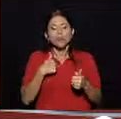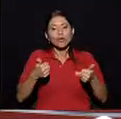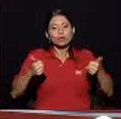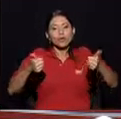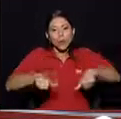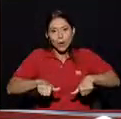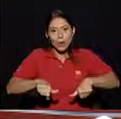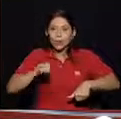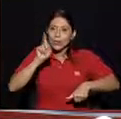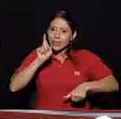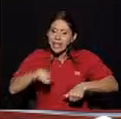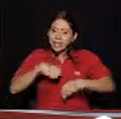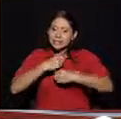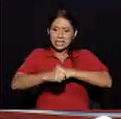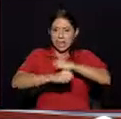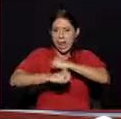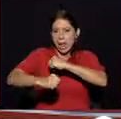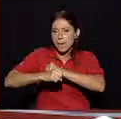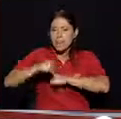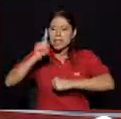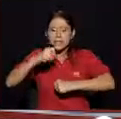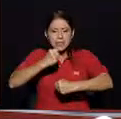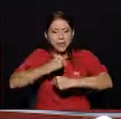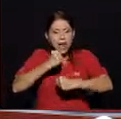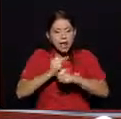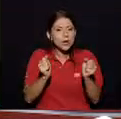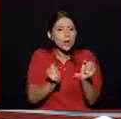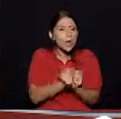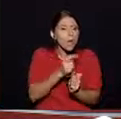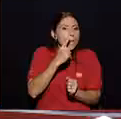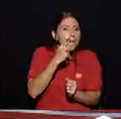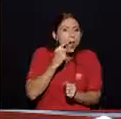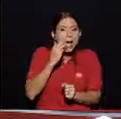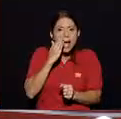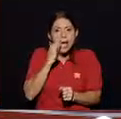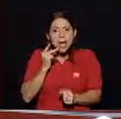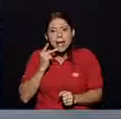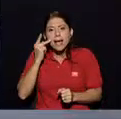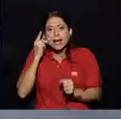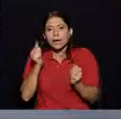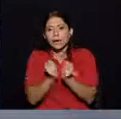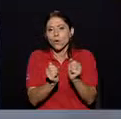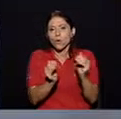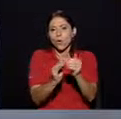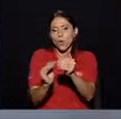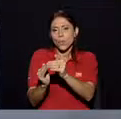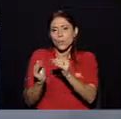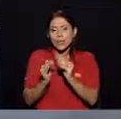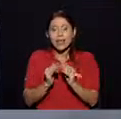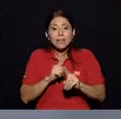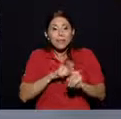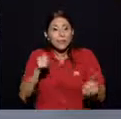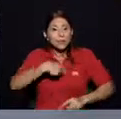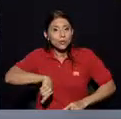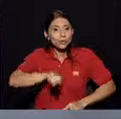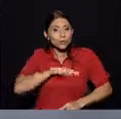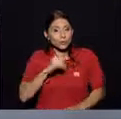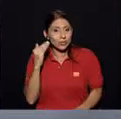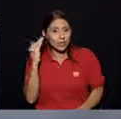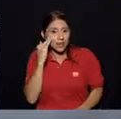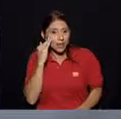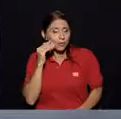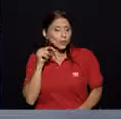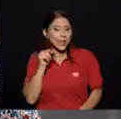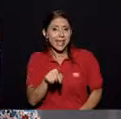sus casas, en sus centros educativos, en sus comunidades, con las personas en las que deberían confiar. Sí, pero... yo querría ya